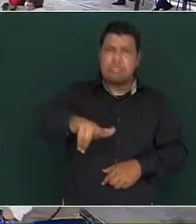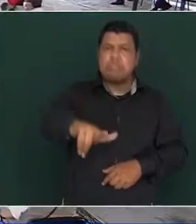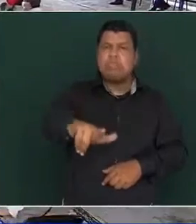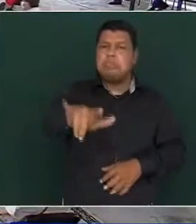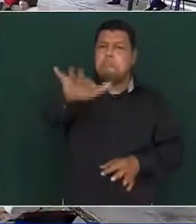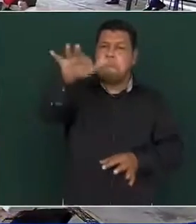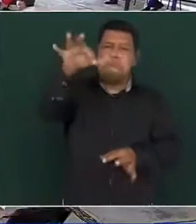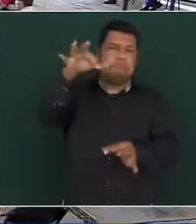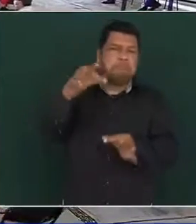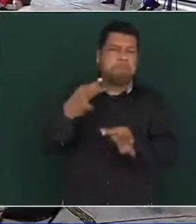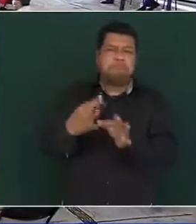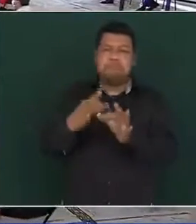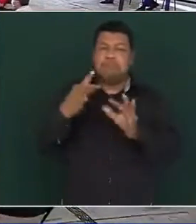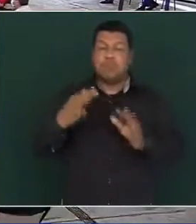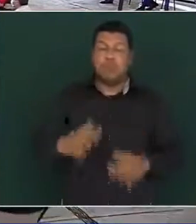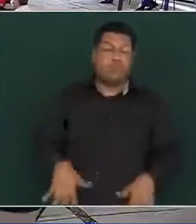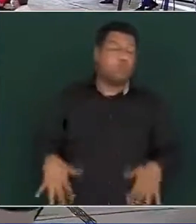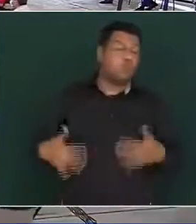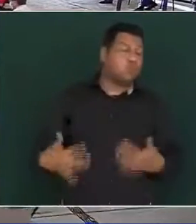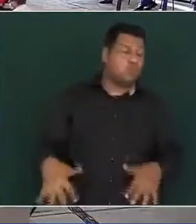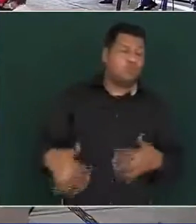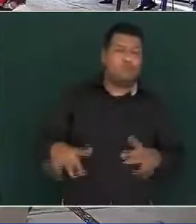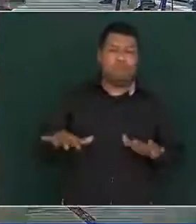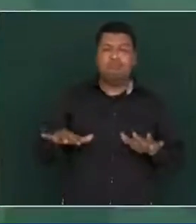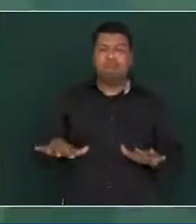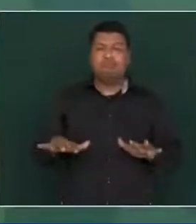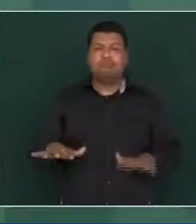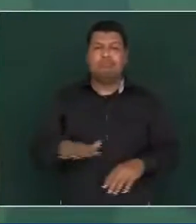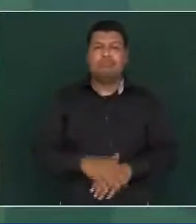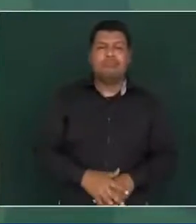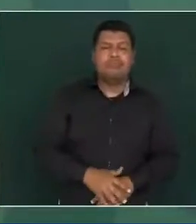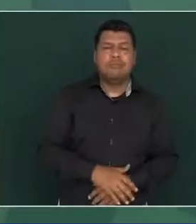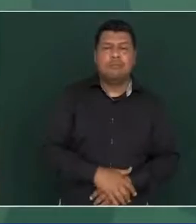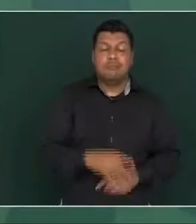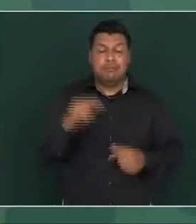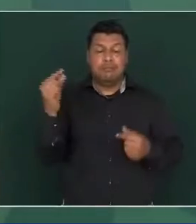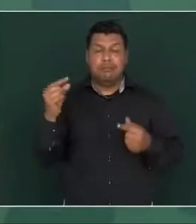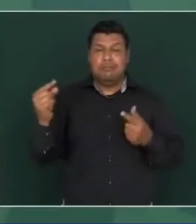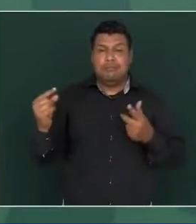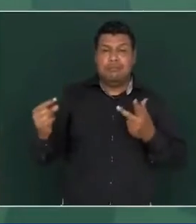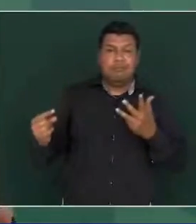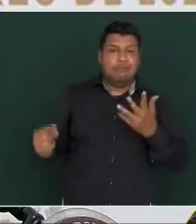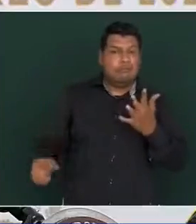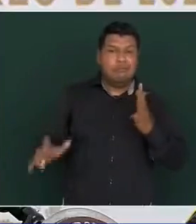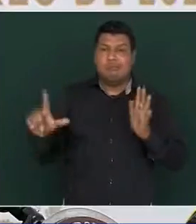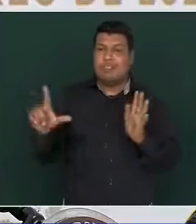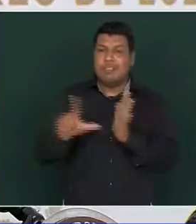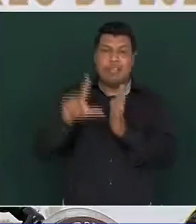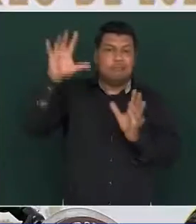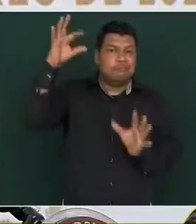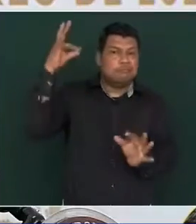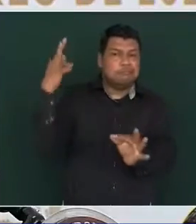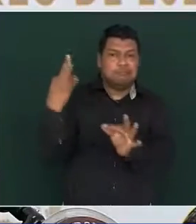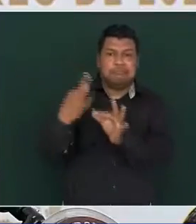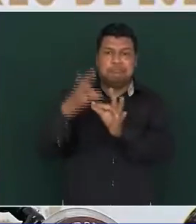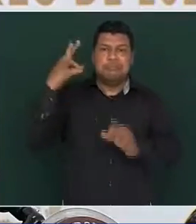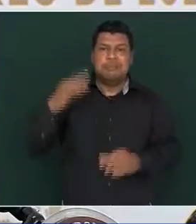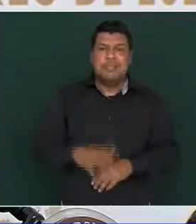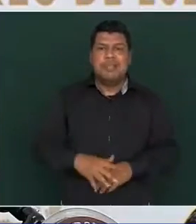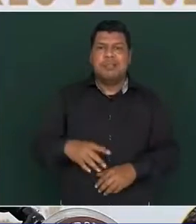donde requiere parar el avión. Entonces ya lo tenemos listo para